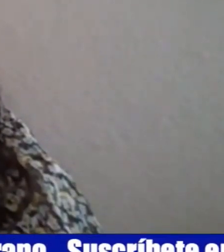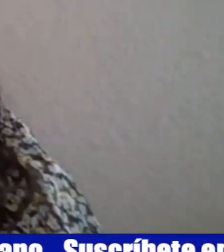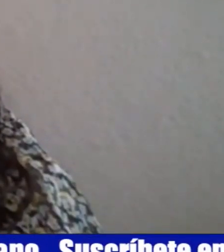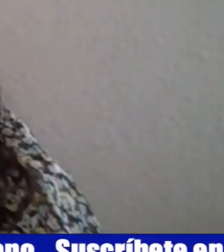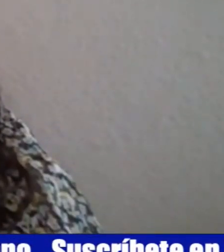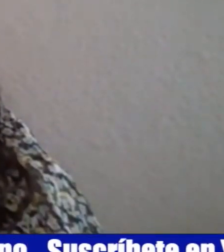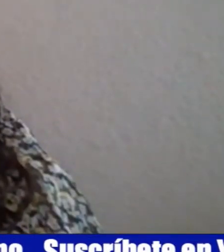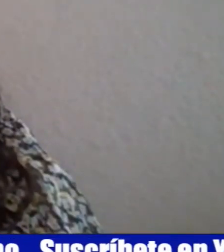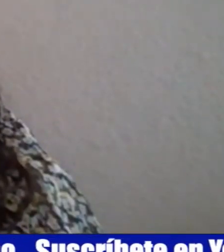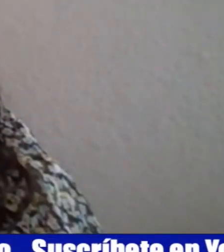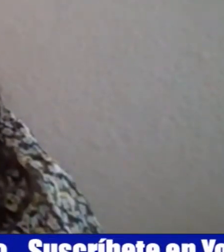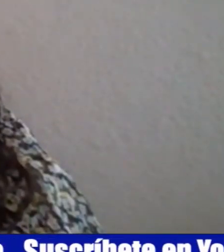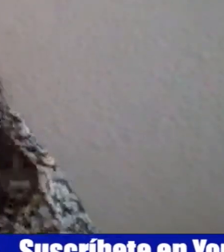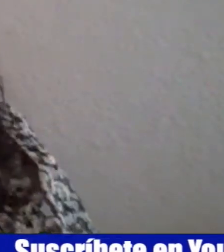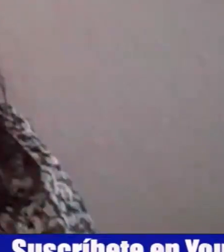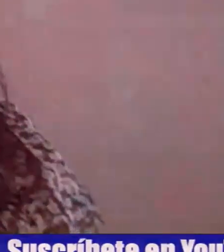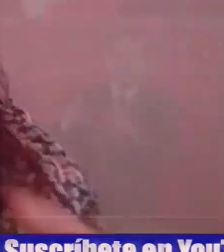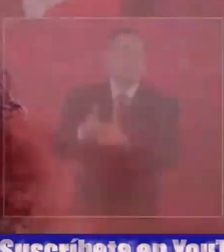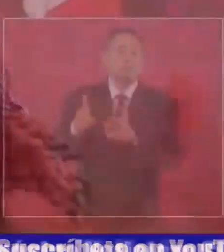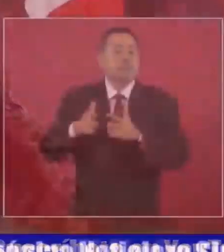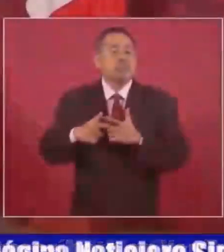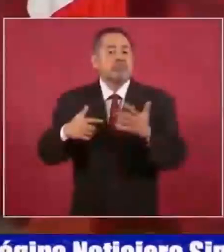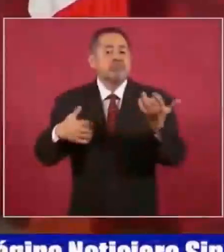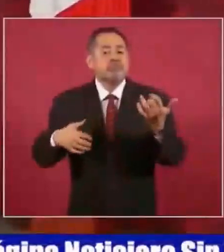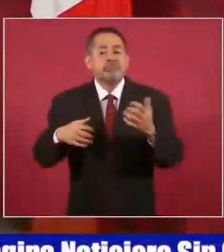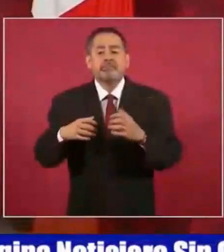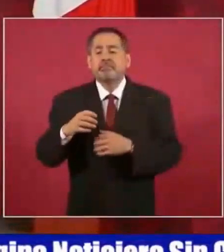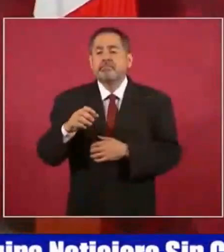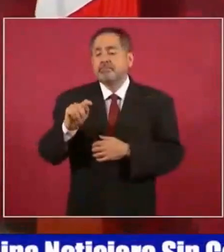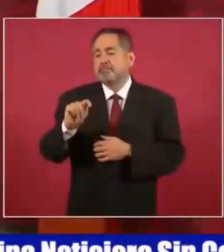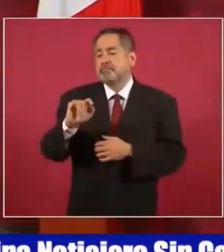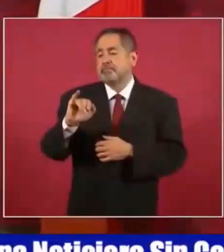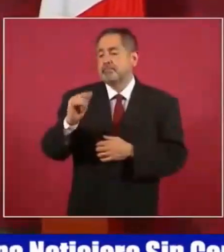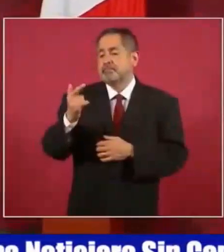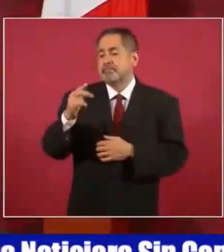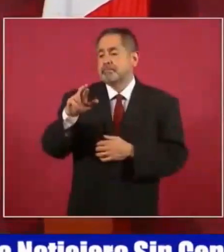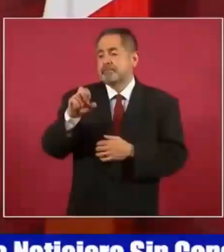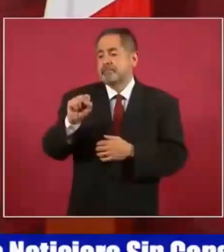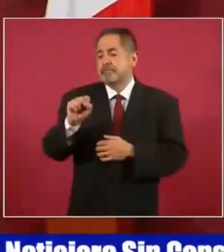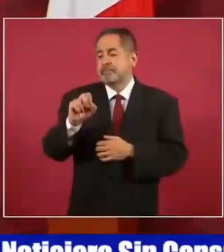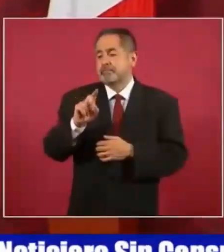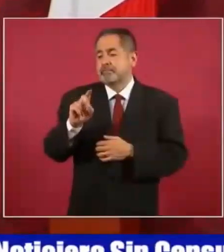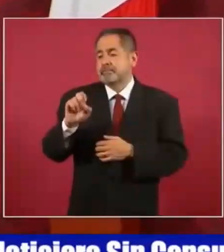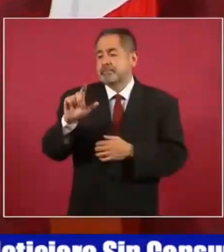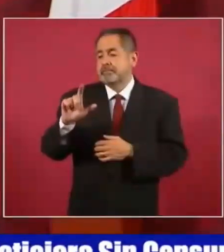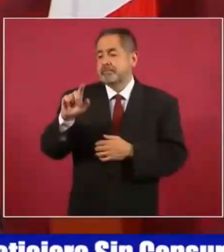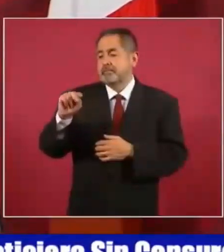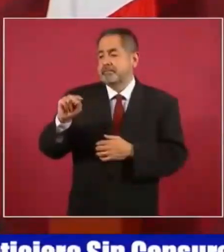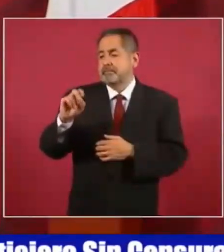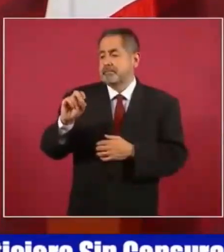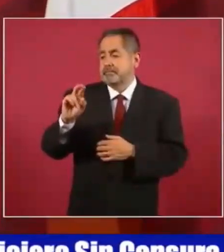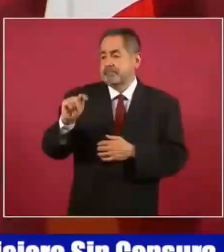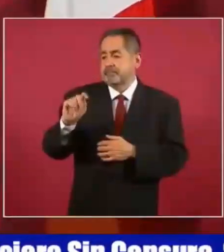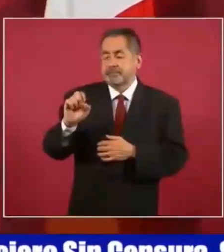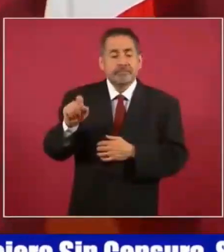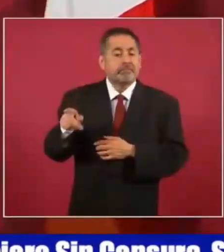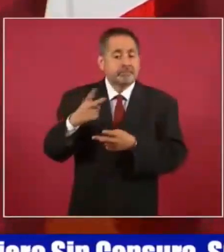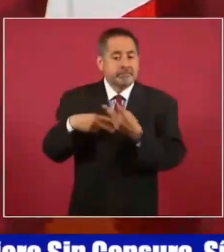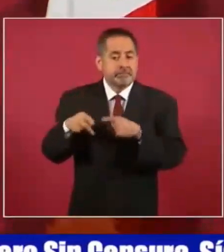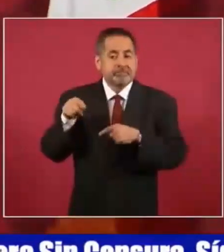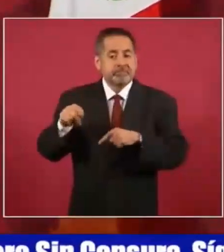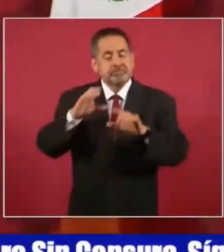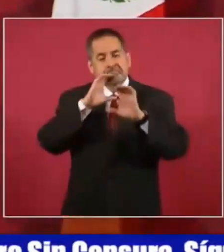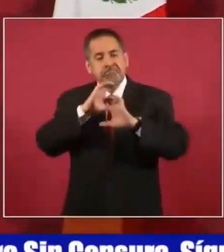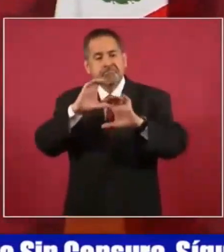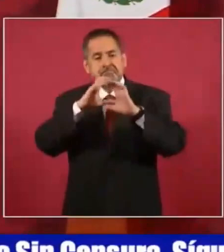6 meses, no había dimensionado, porque la cifra negra pues no permitía saber justamente en este tránsito